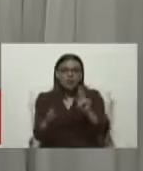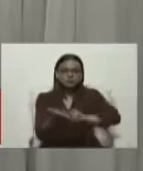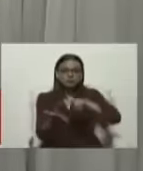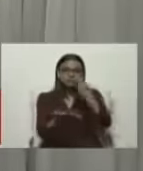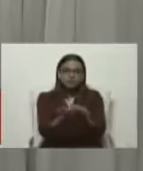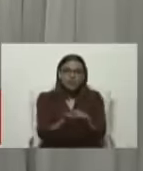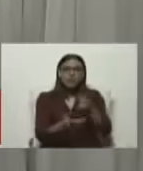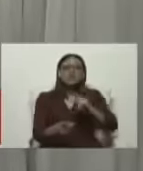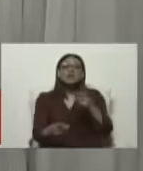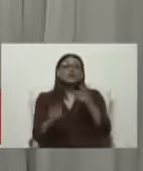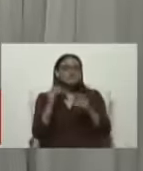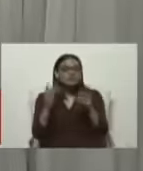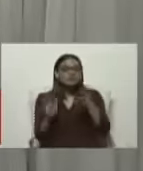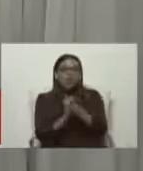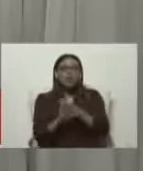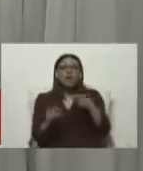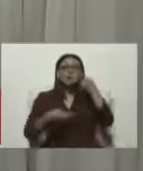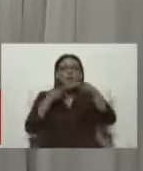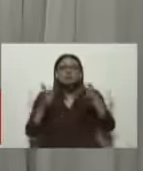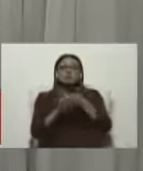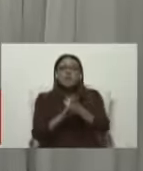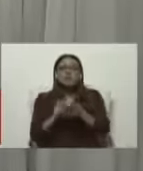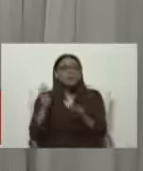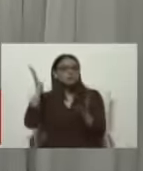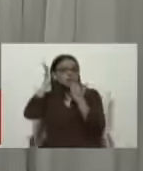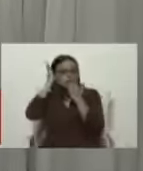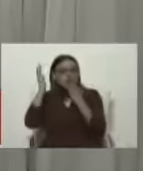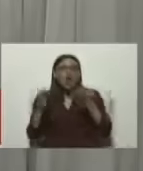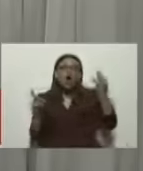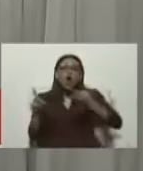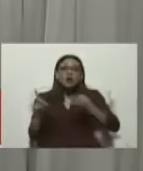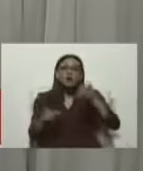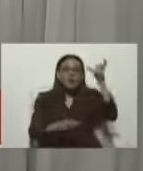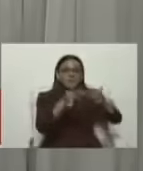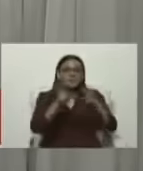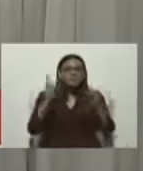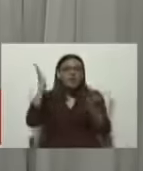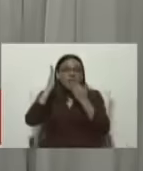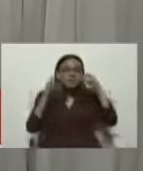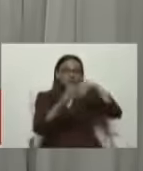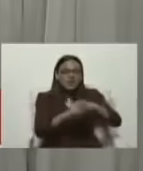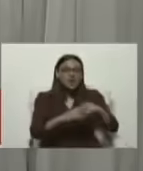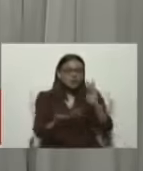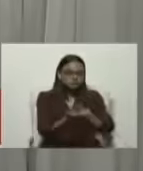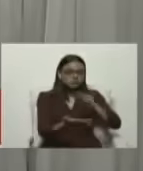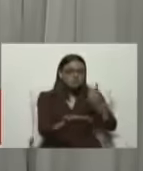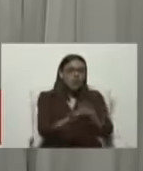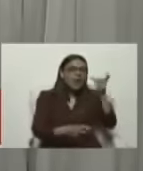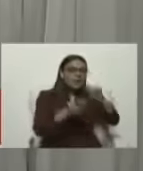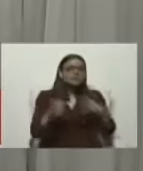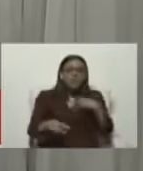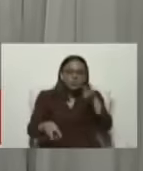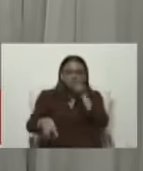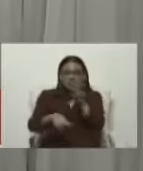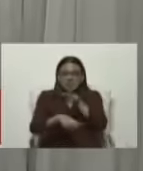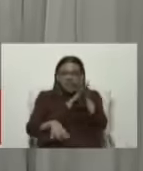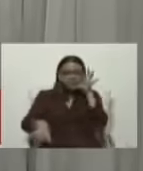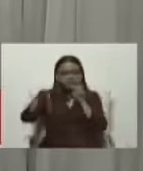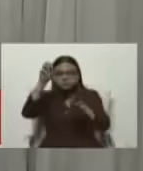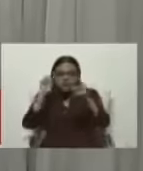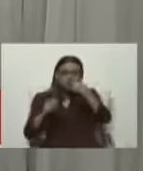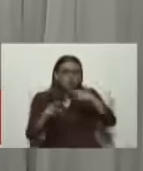originarios, a los idiomas originarios de nuestros pueblos indígenas, para que también sea discutido, sea